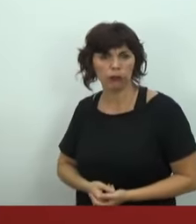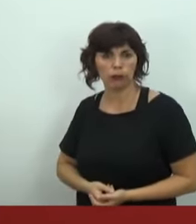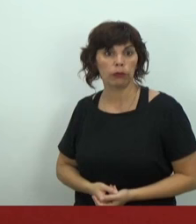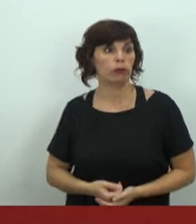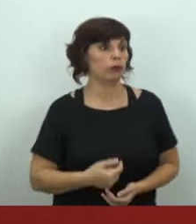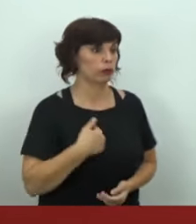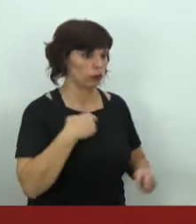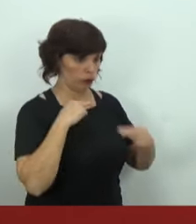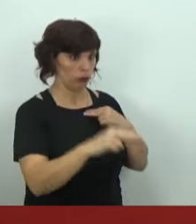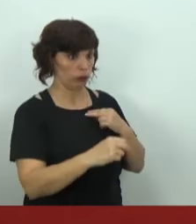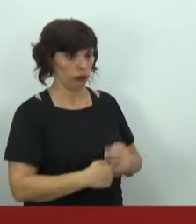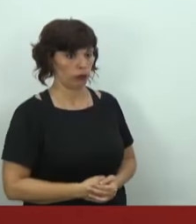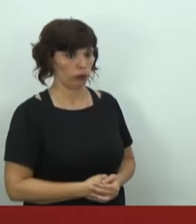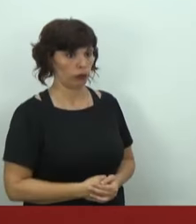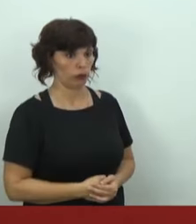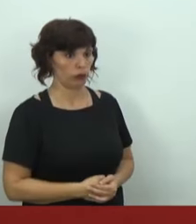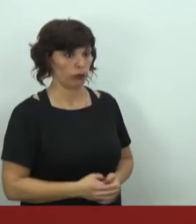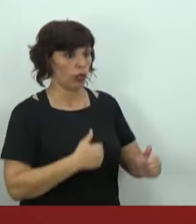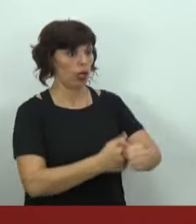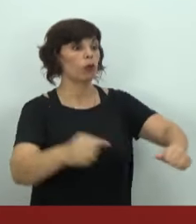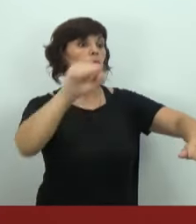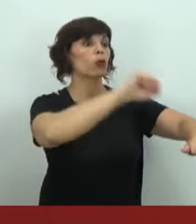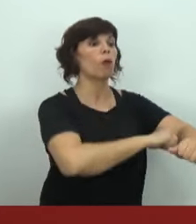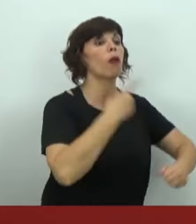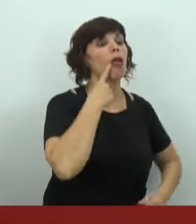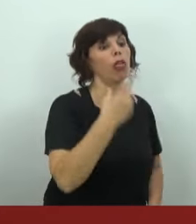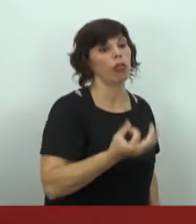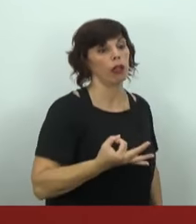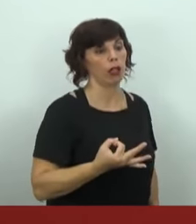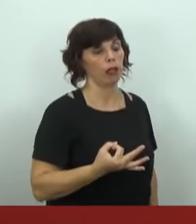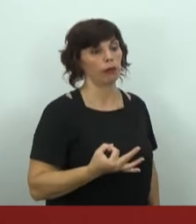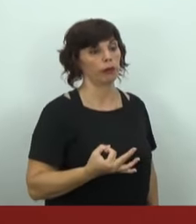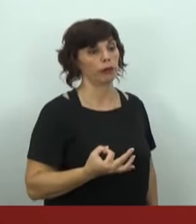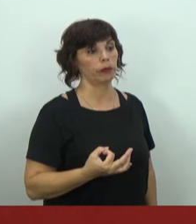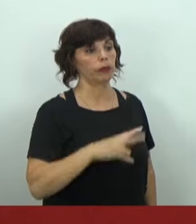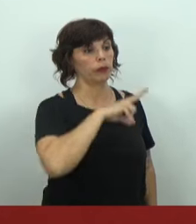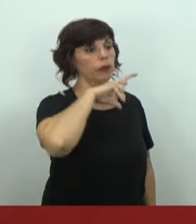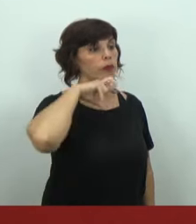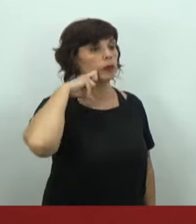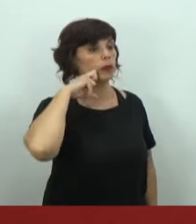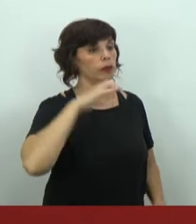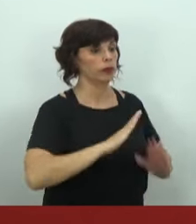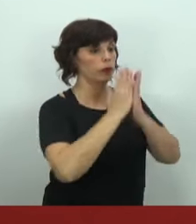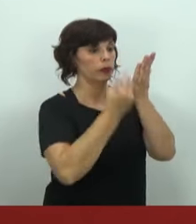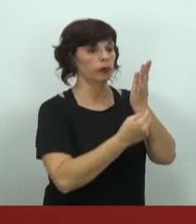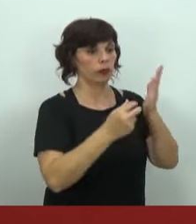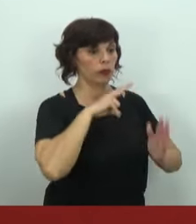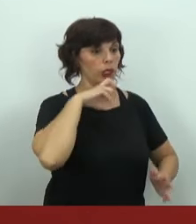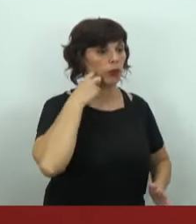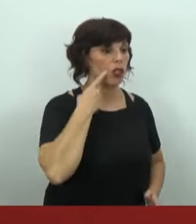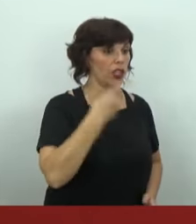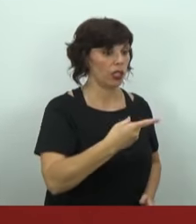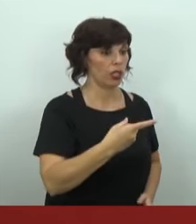Y le dije: "¿No dice el apóstol Pablo en la carta a los Hebreos que todo lo que